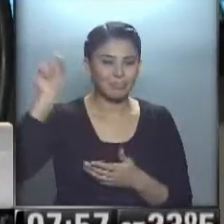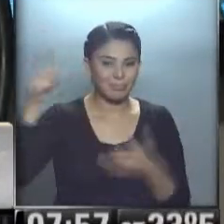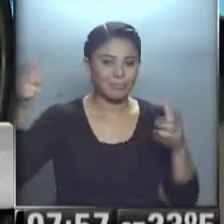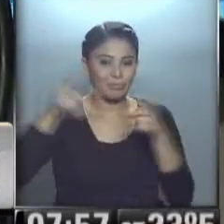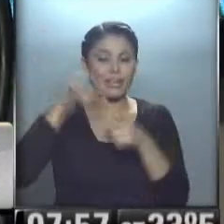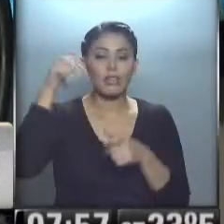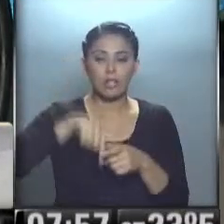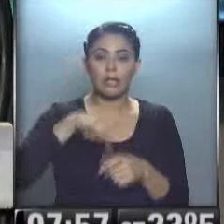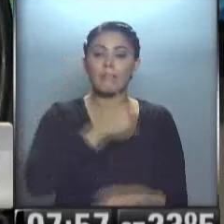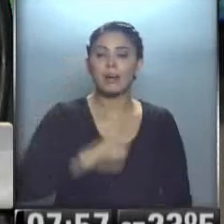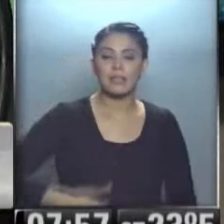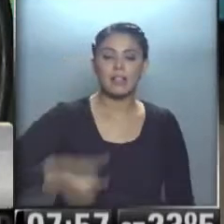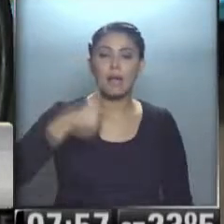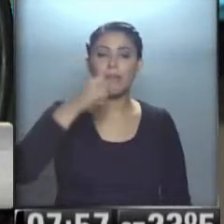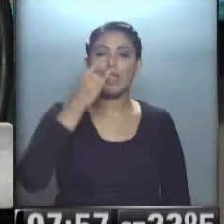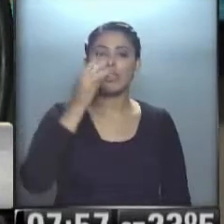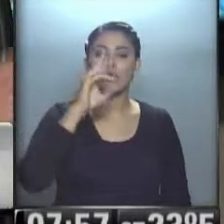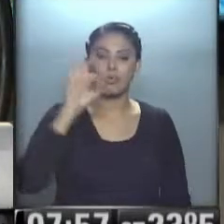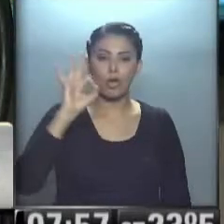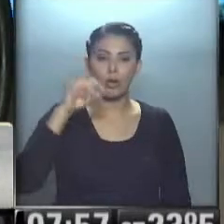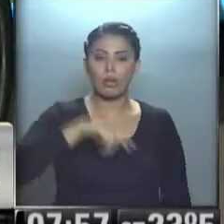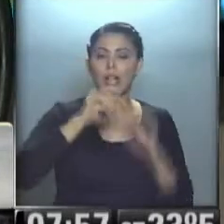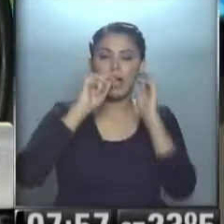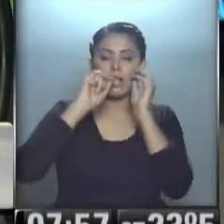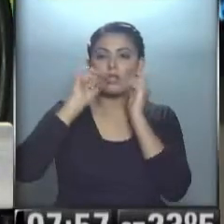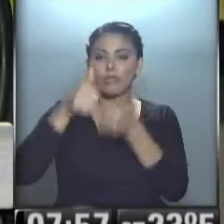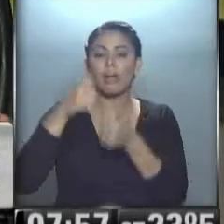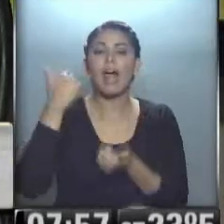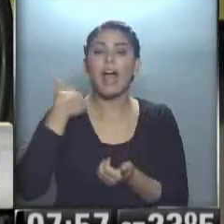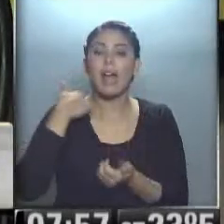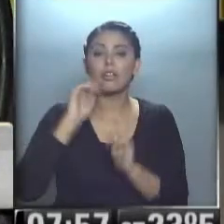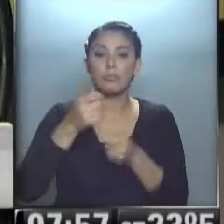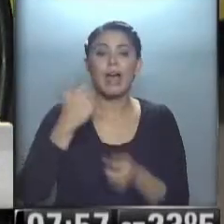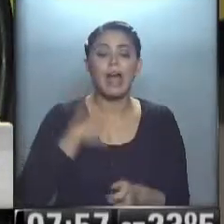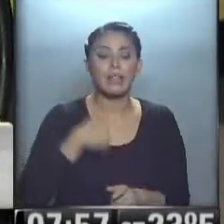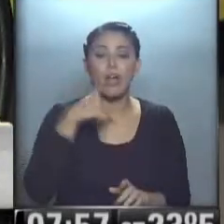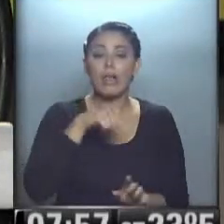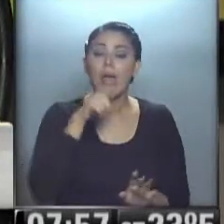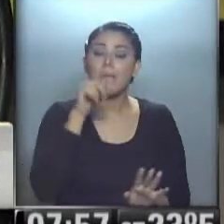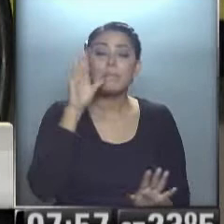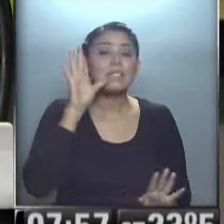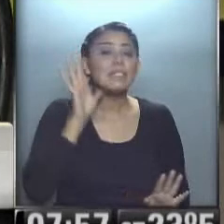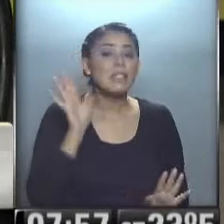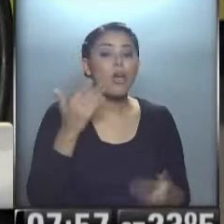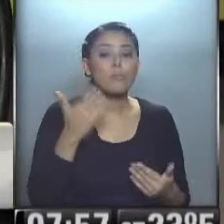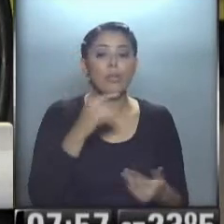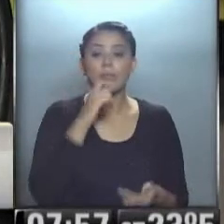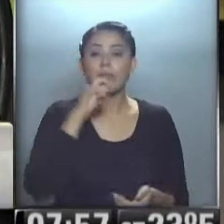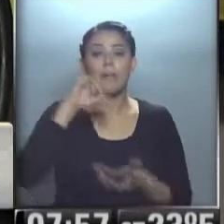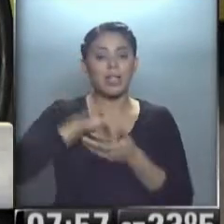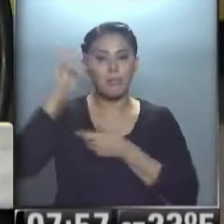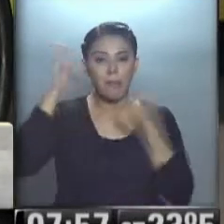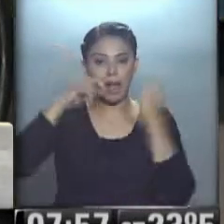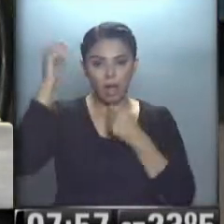pro-témpore que hoy la tiene nicolás maduro y le tocaría argentina pero está viendo hace la posibilidad de que sea paraguay